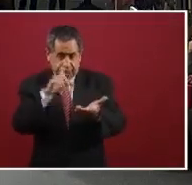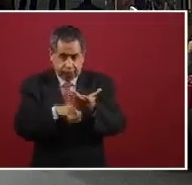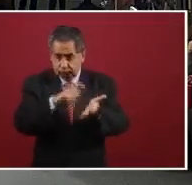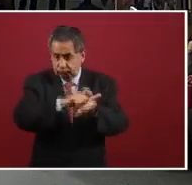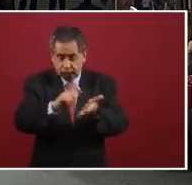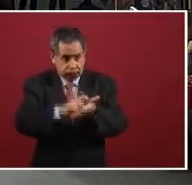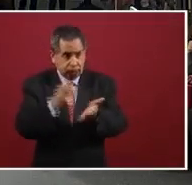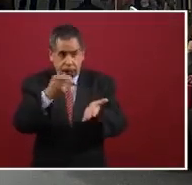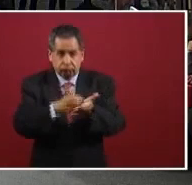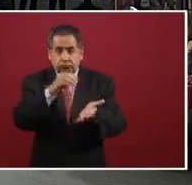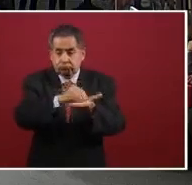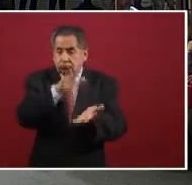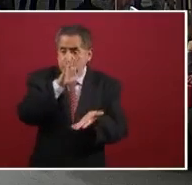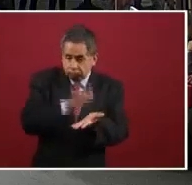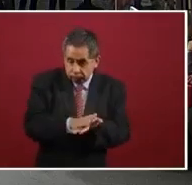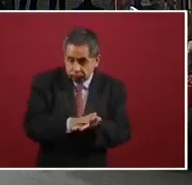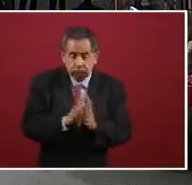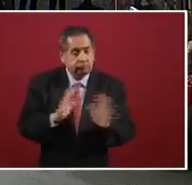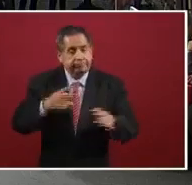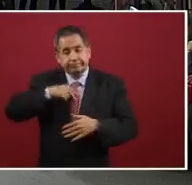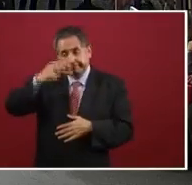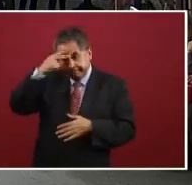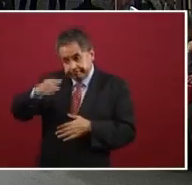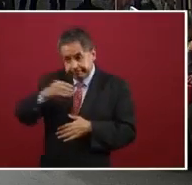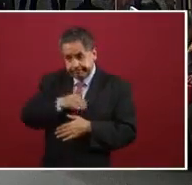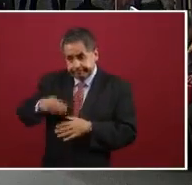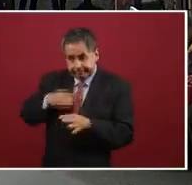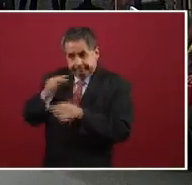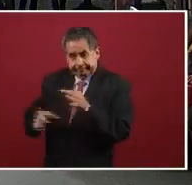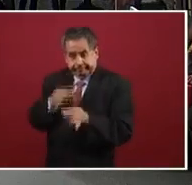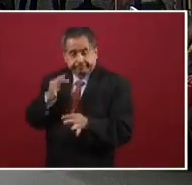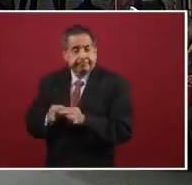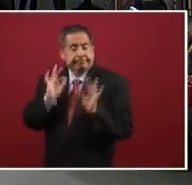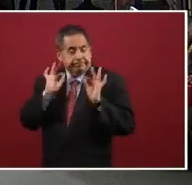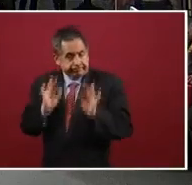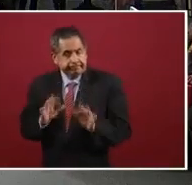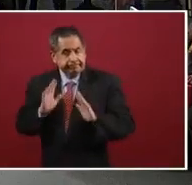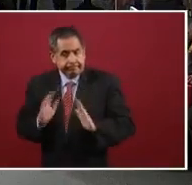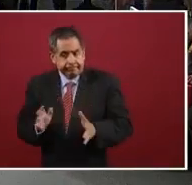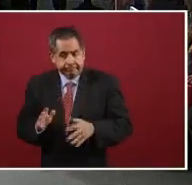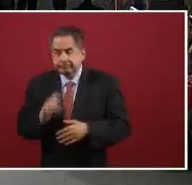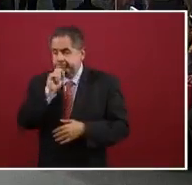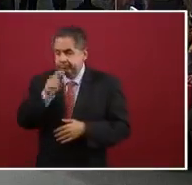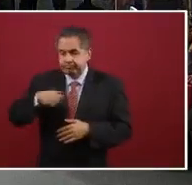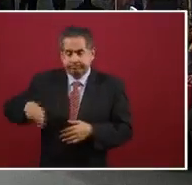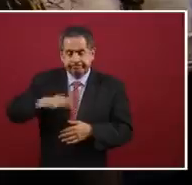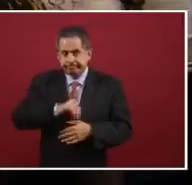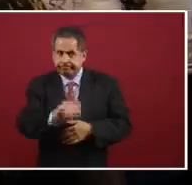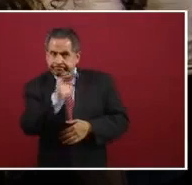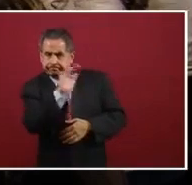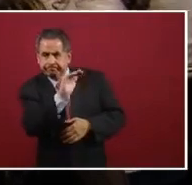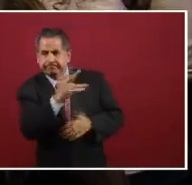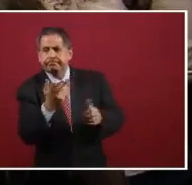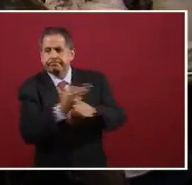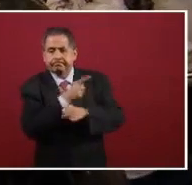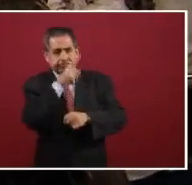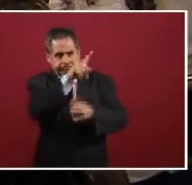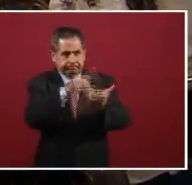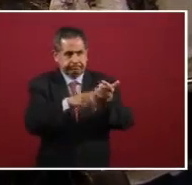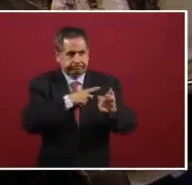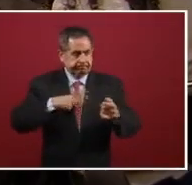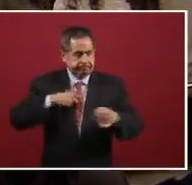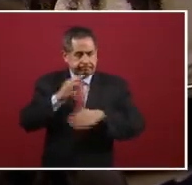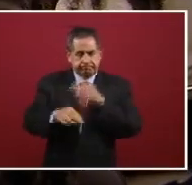escrito. Y México ha cumplido lo que se comprometió a hacer. Entonces, nosotros también le vamos a decir a Estados Unidos, tú tienes que cumplir lo que tú dijiste que ibas a